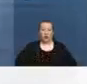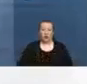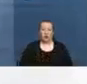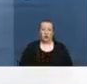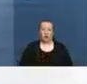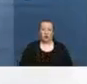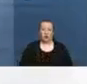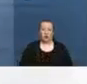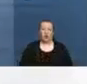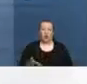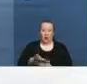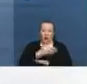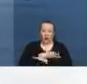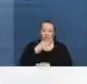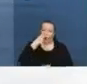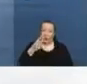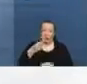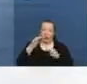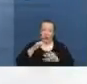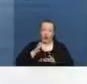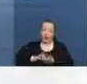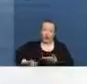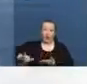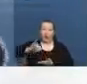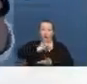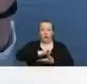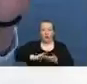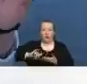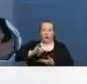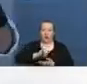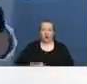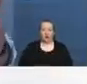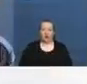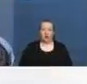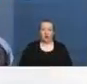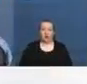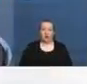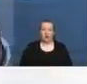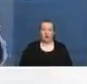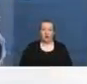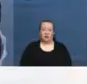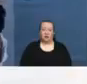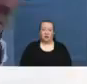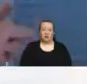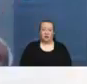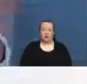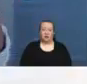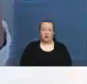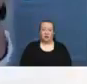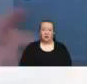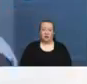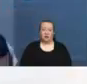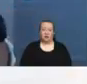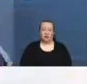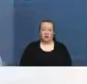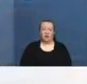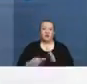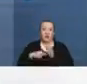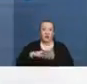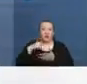antagonista democrático yo por ser antagonista de alguien alguien liberal no liberal pero no por eso hacer narcotraficante y terrorista